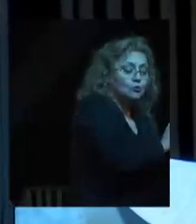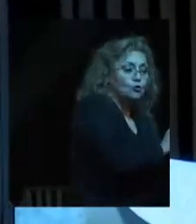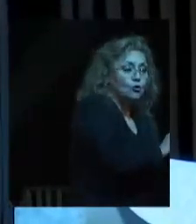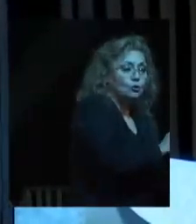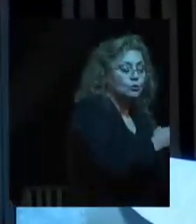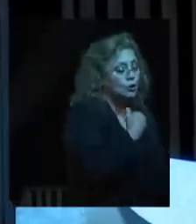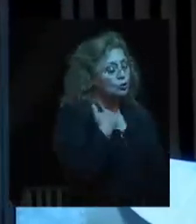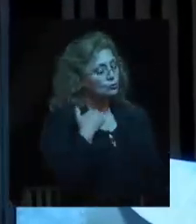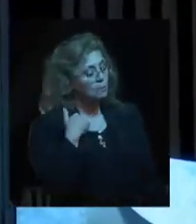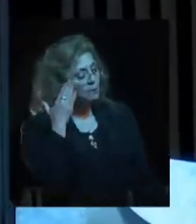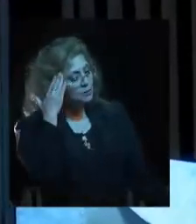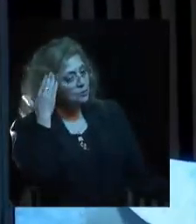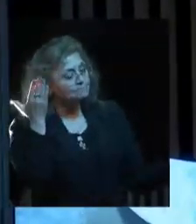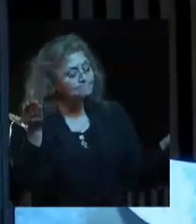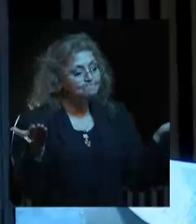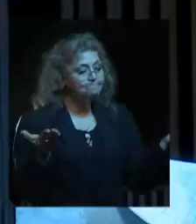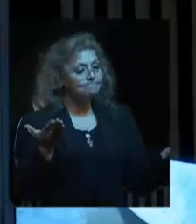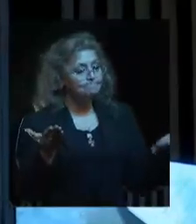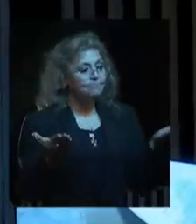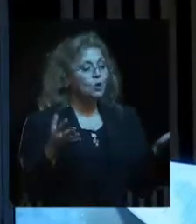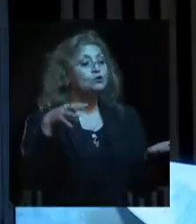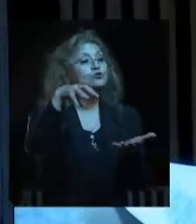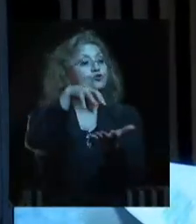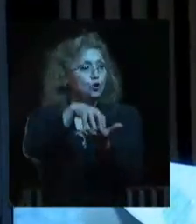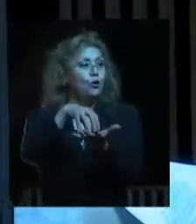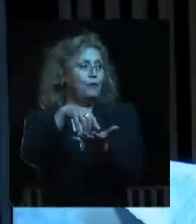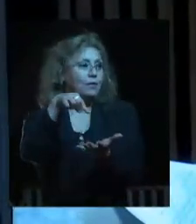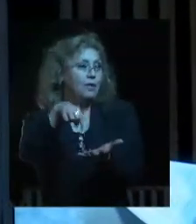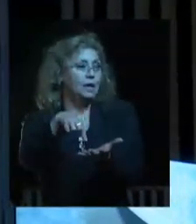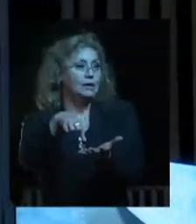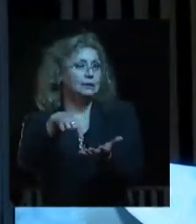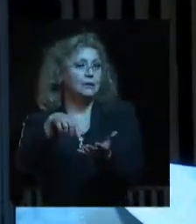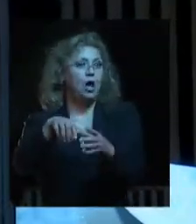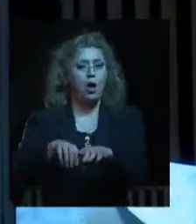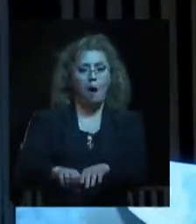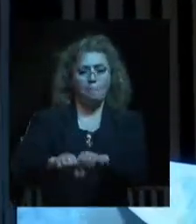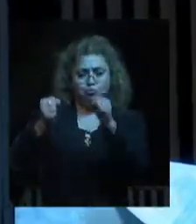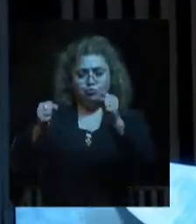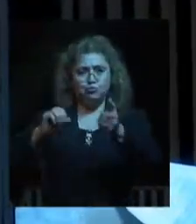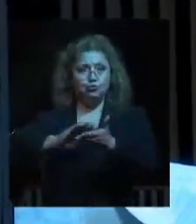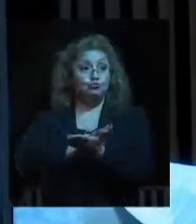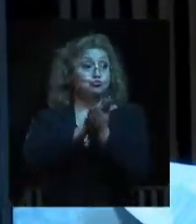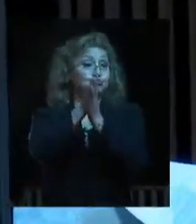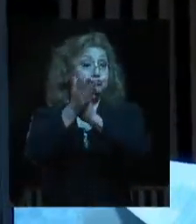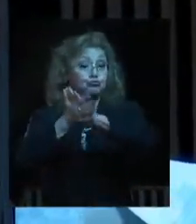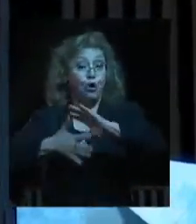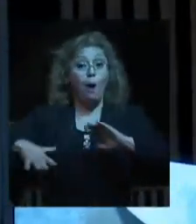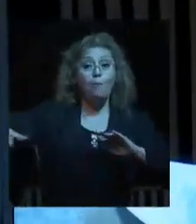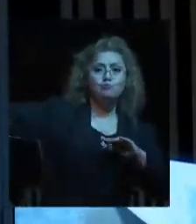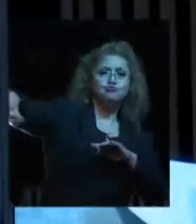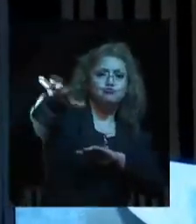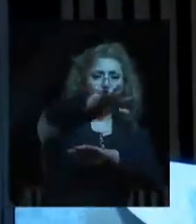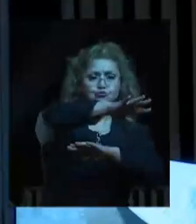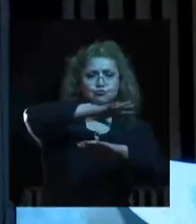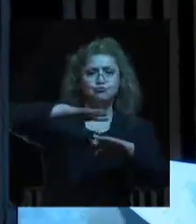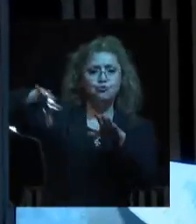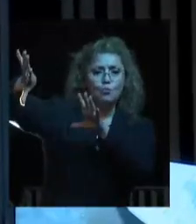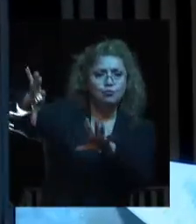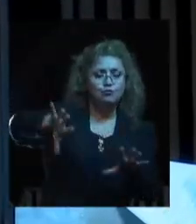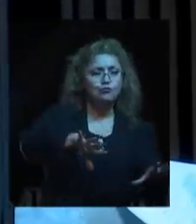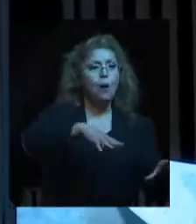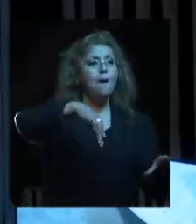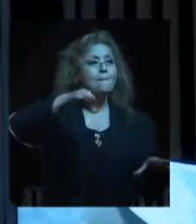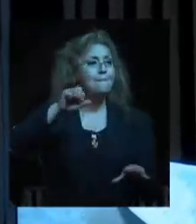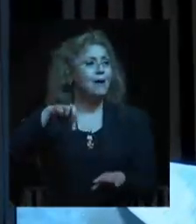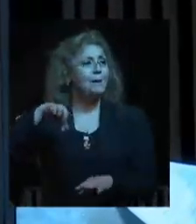que, bueno, una ciudad como esta rompió todo el Valle del Mapocho. Vamos a demoler todos los edificios